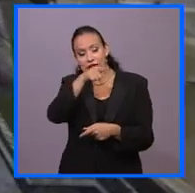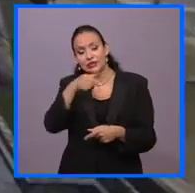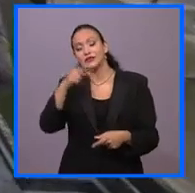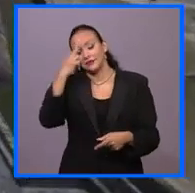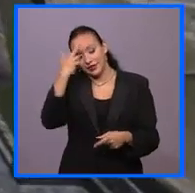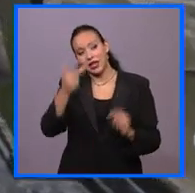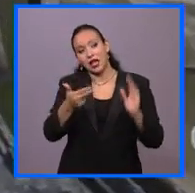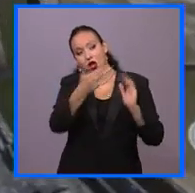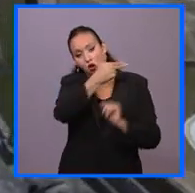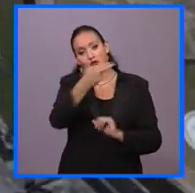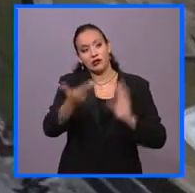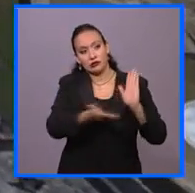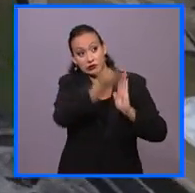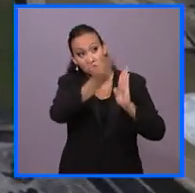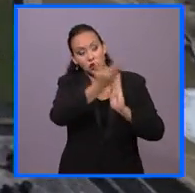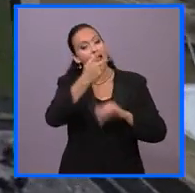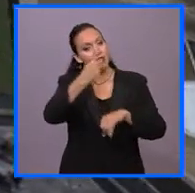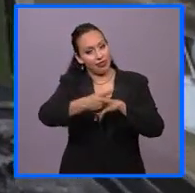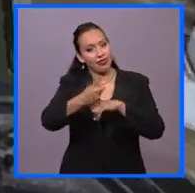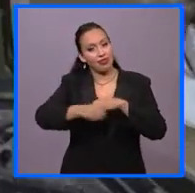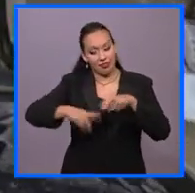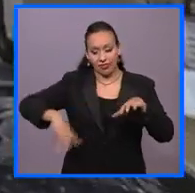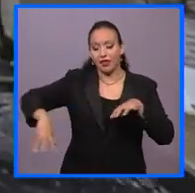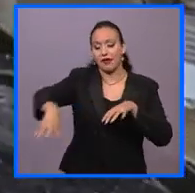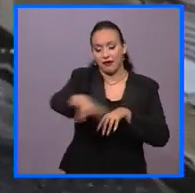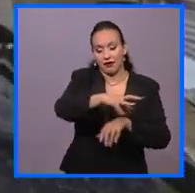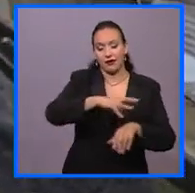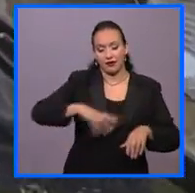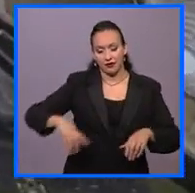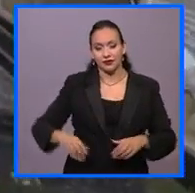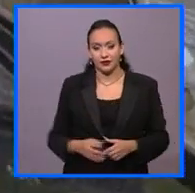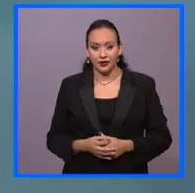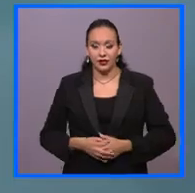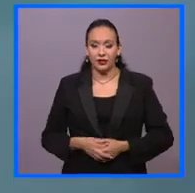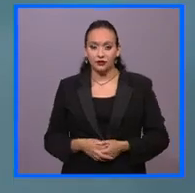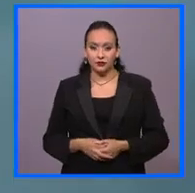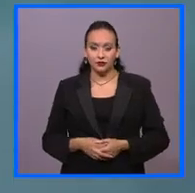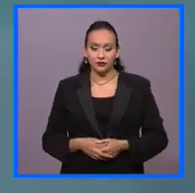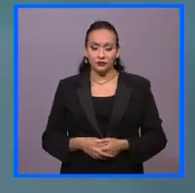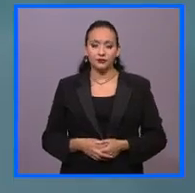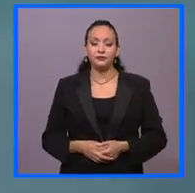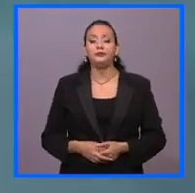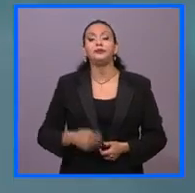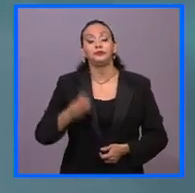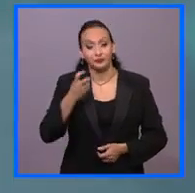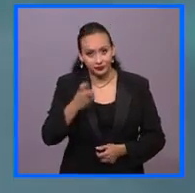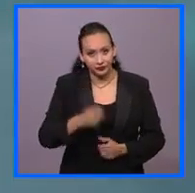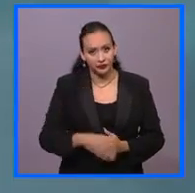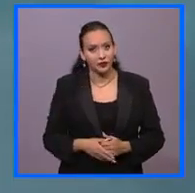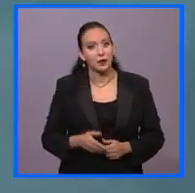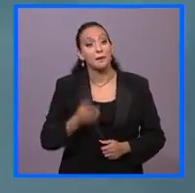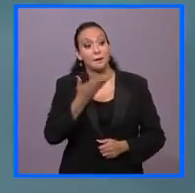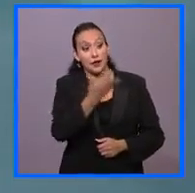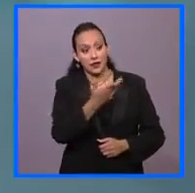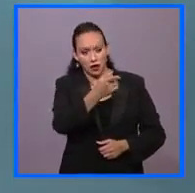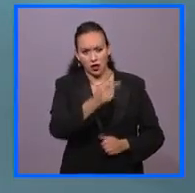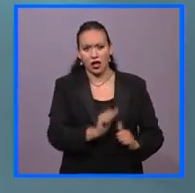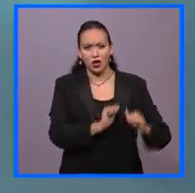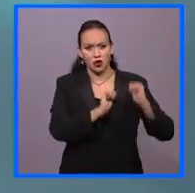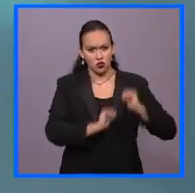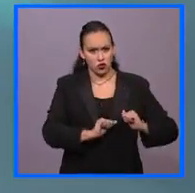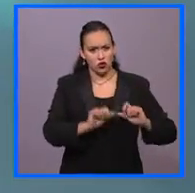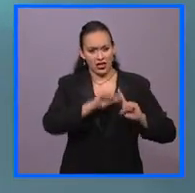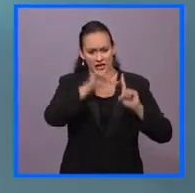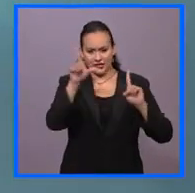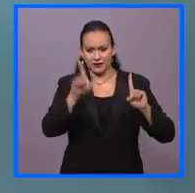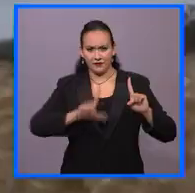daños irreversibles al ecosistema y al patrimonio natural y cultural de la región, por lo cual instruyó a autoridades federales,